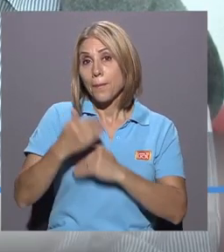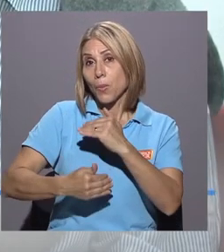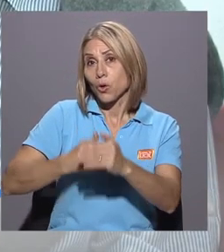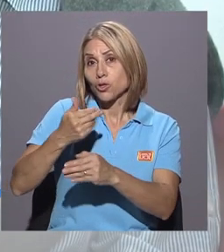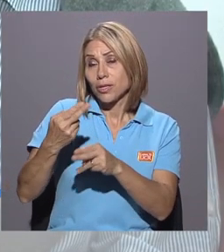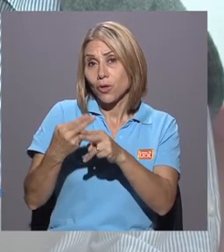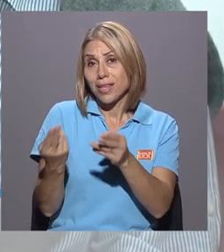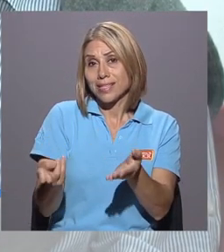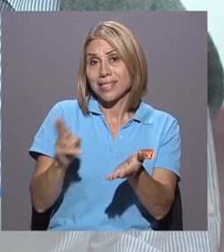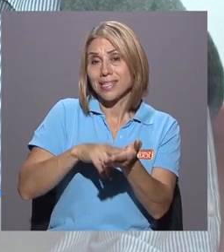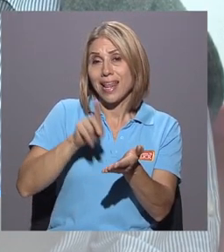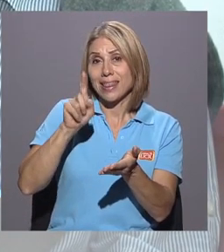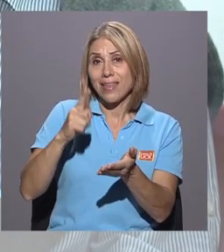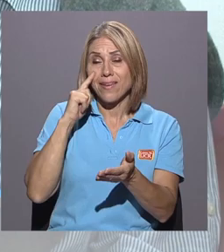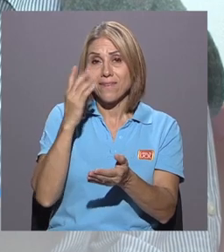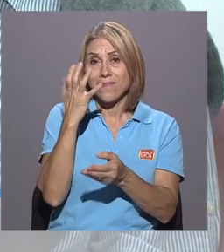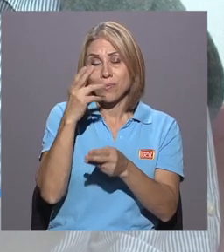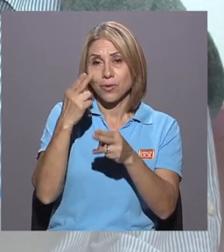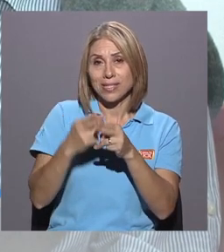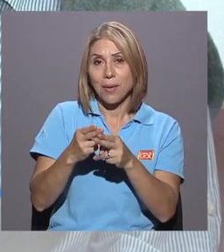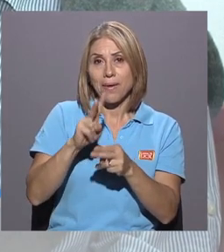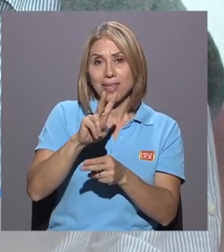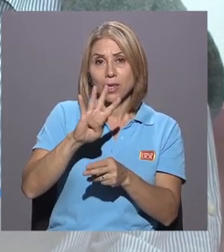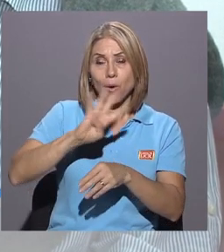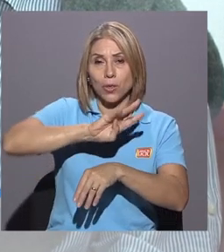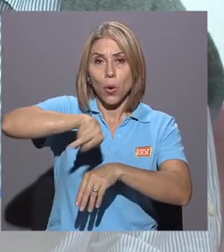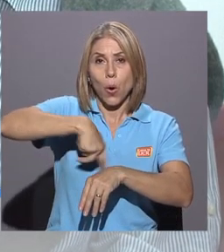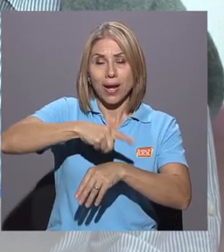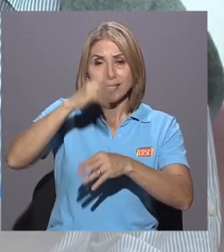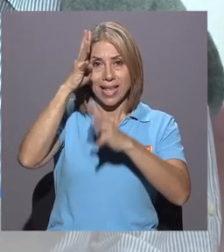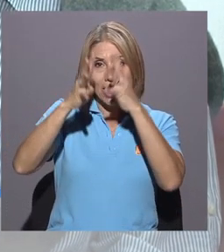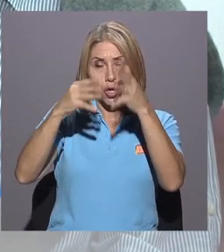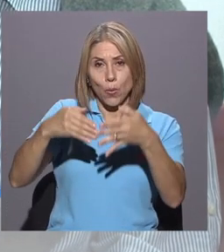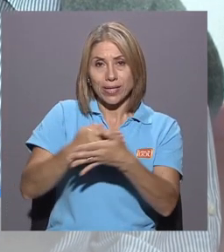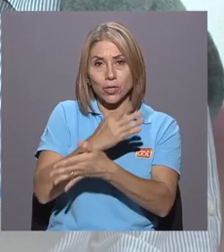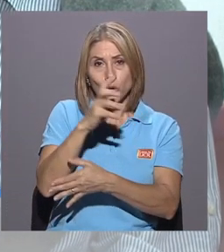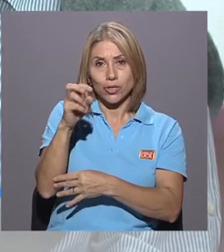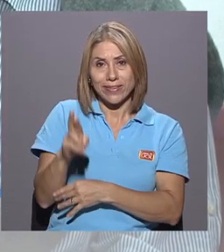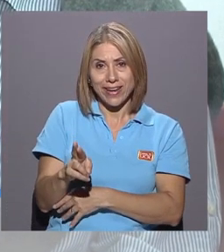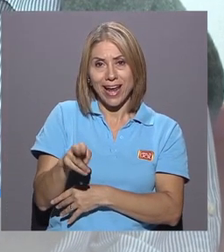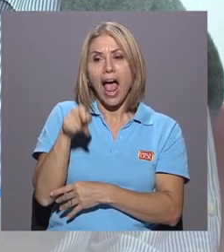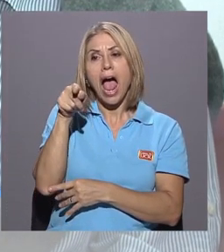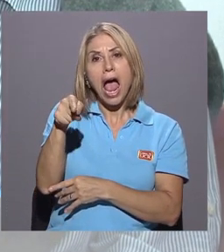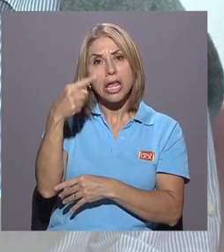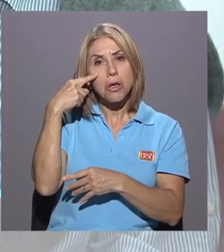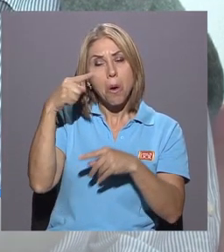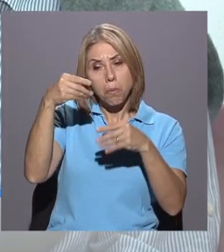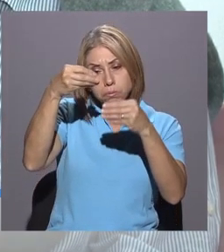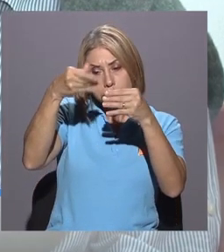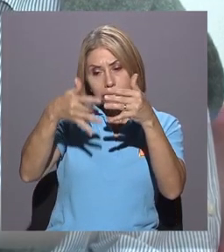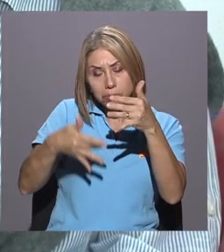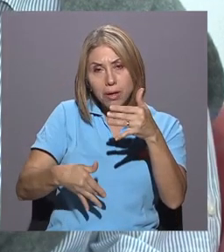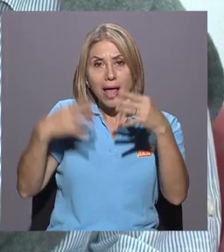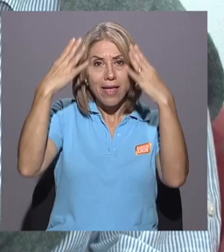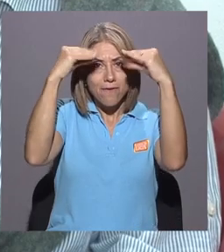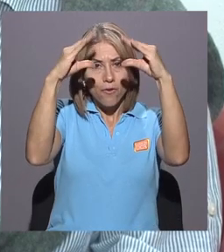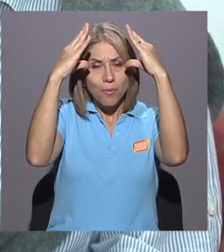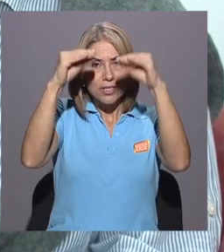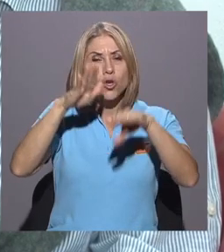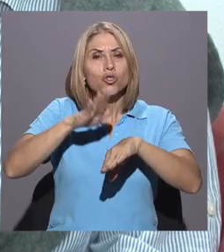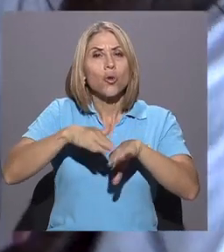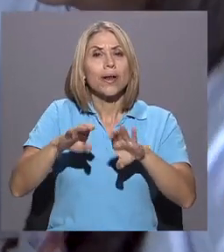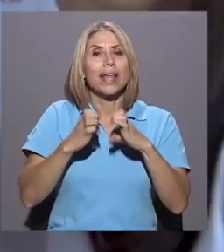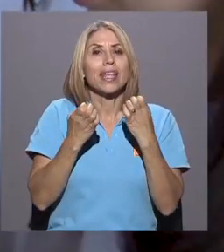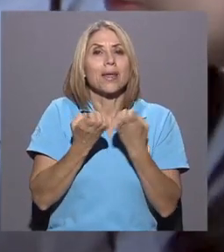tienen que ir al facebook 24 horas de innovación costa rica y ahí van a encontrar la información pertinente de cómo conformar los equipos y el